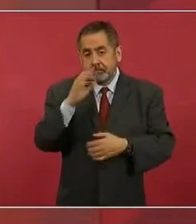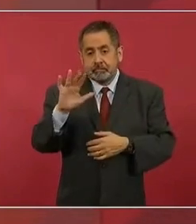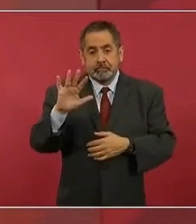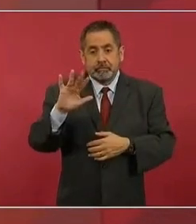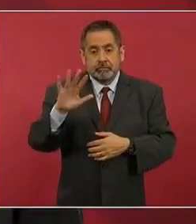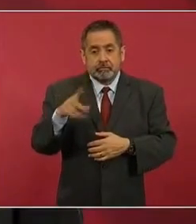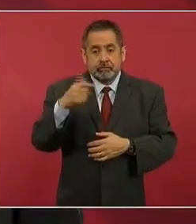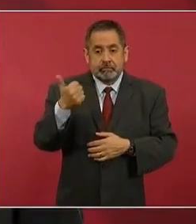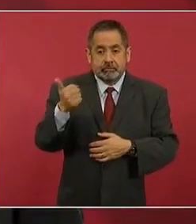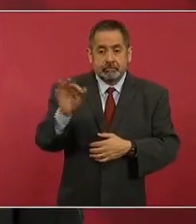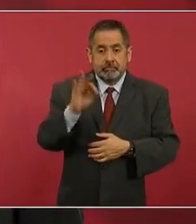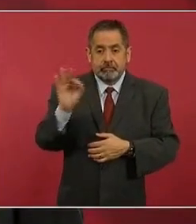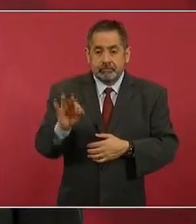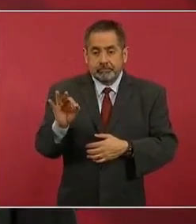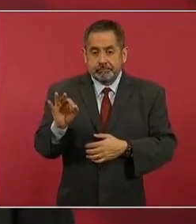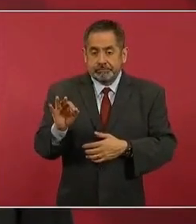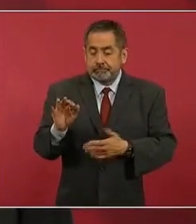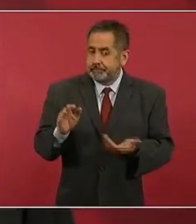56%,